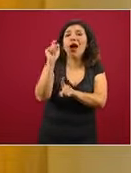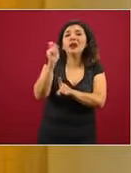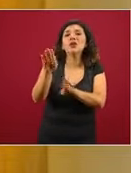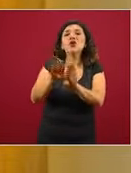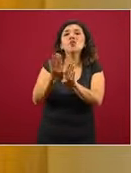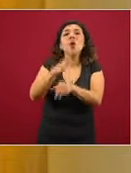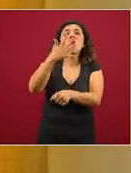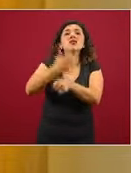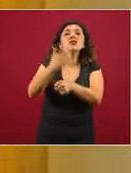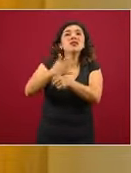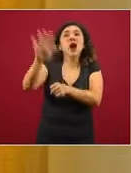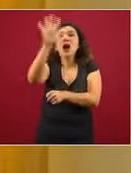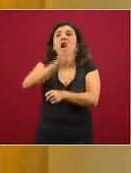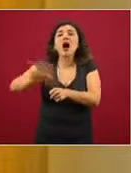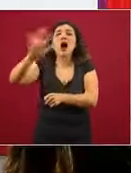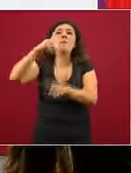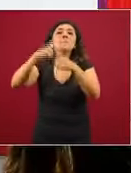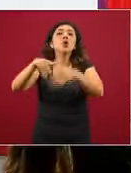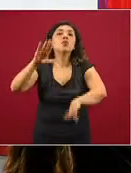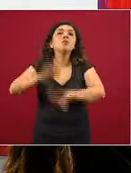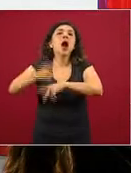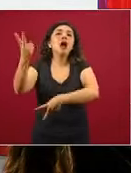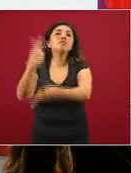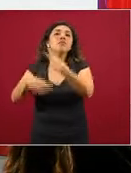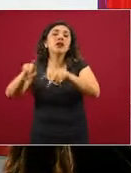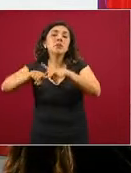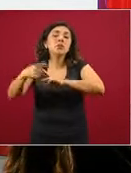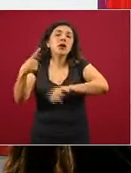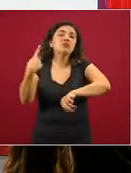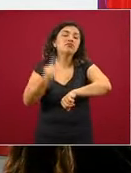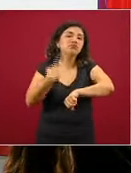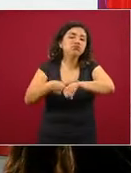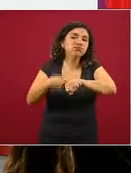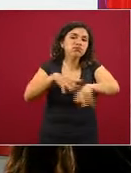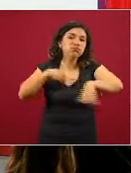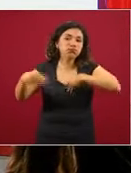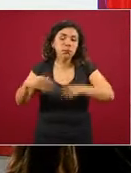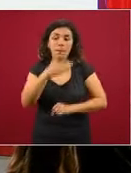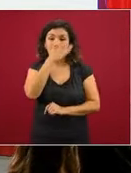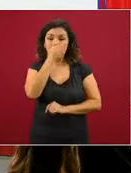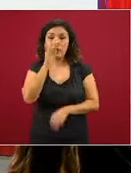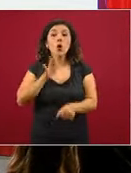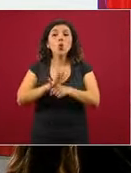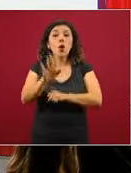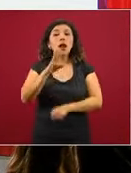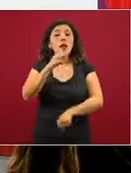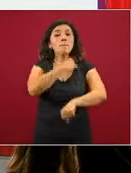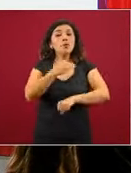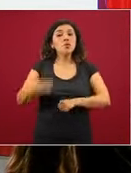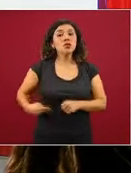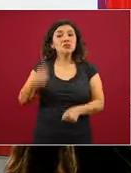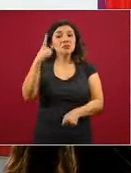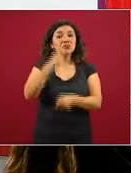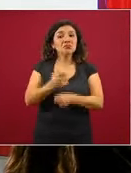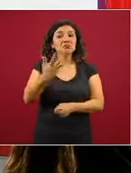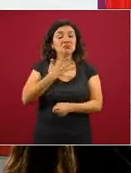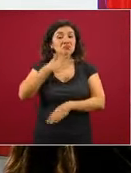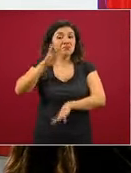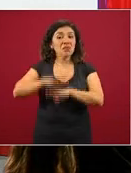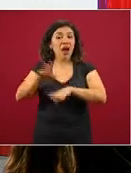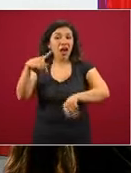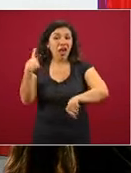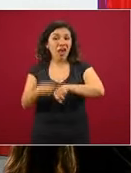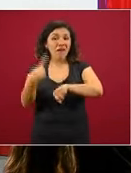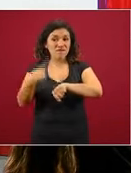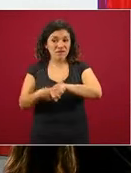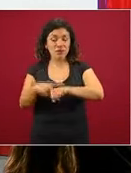la quinta parte de todos los casos que han tenido desde que inició la epidemia. Veamos los municipios de Baja California Sur que contribuyen